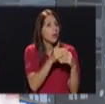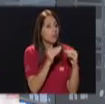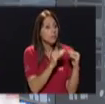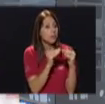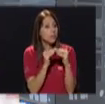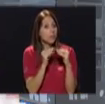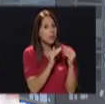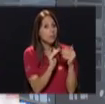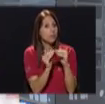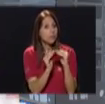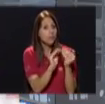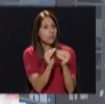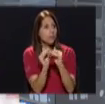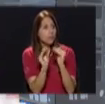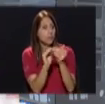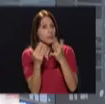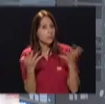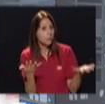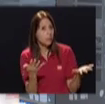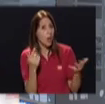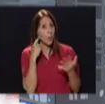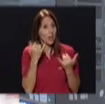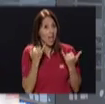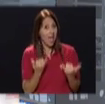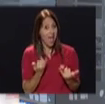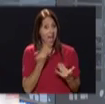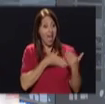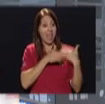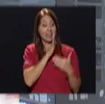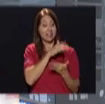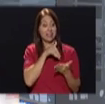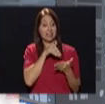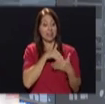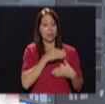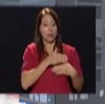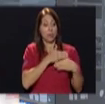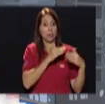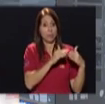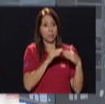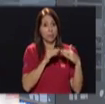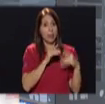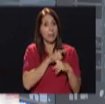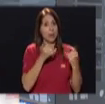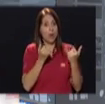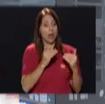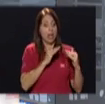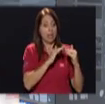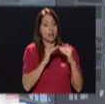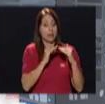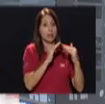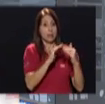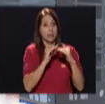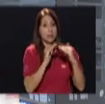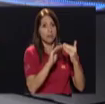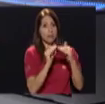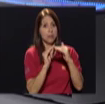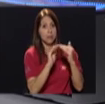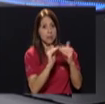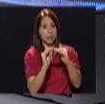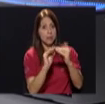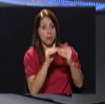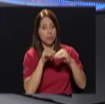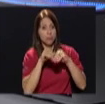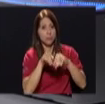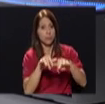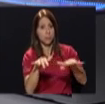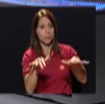residenciales? Porque cada vez hay más residenciales saliendo del gran área metropolitana. Bueno, esta estrategia